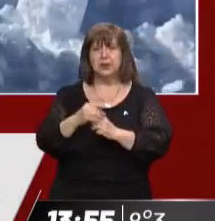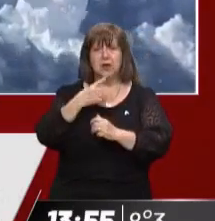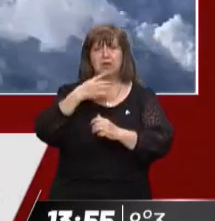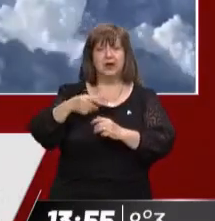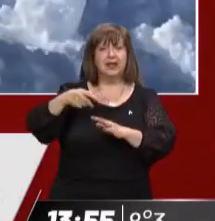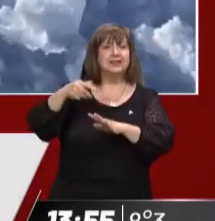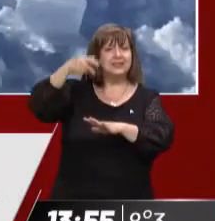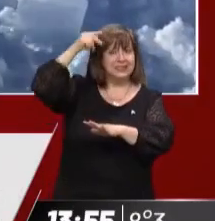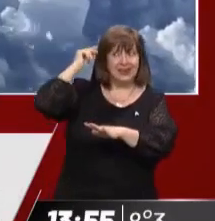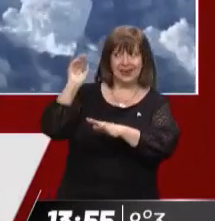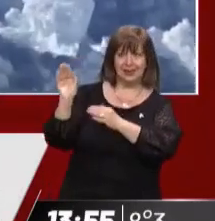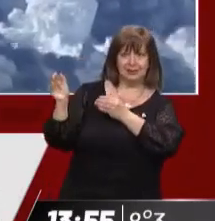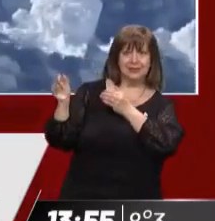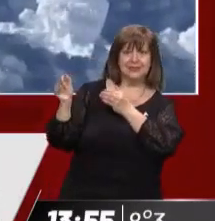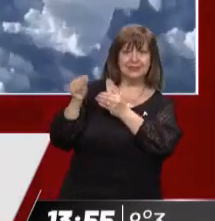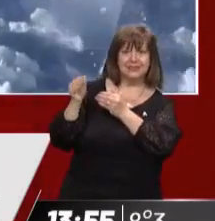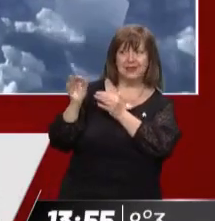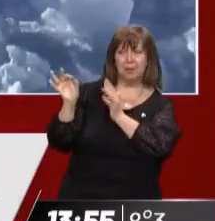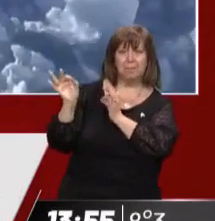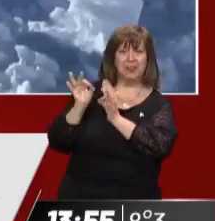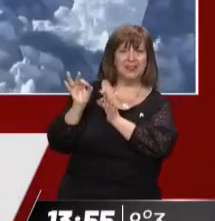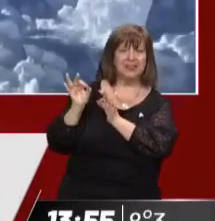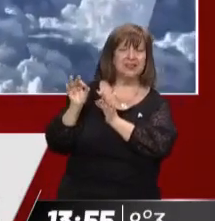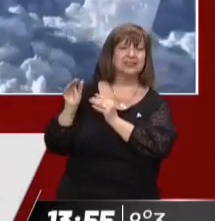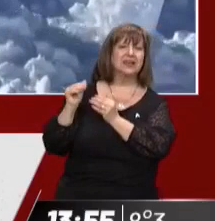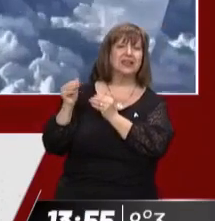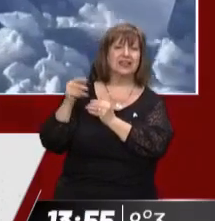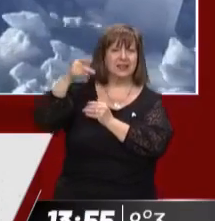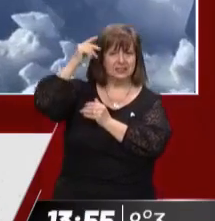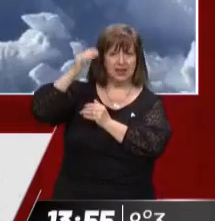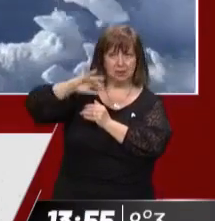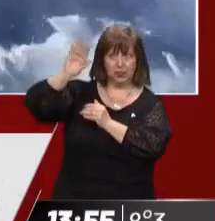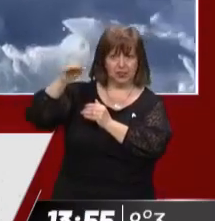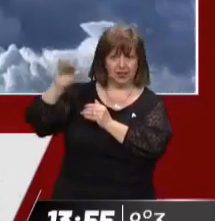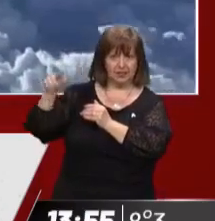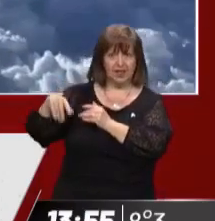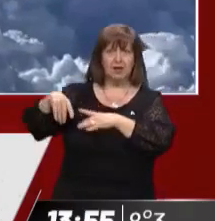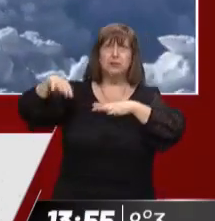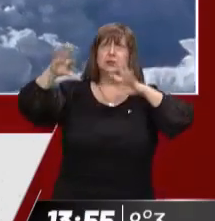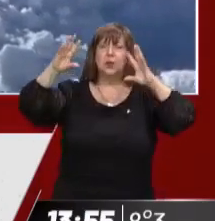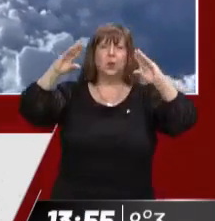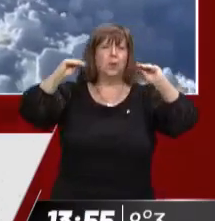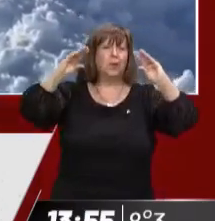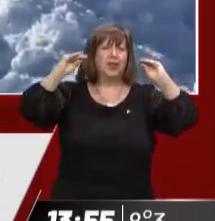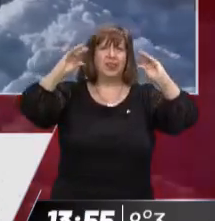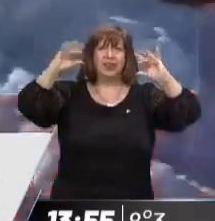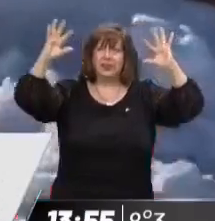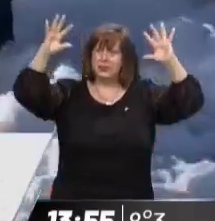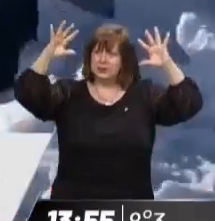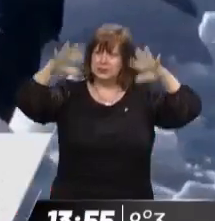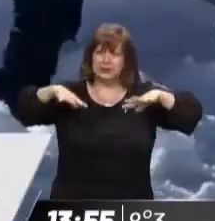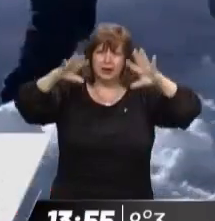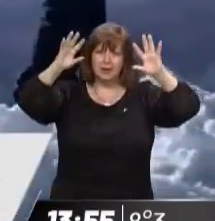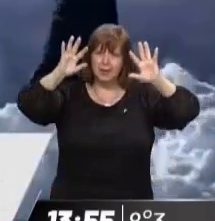somos el siguiente paso. Entonces la carga de humedad empieza por este lado. Por eso es que es tan característico este lugar. Y esta